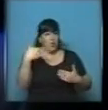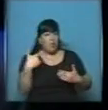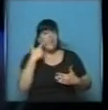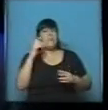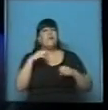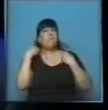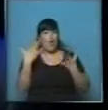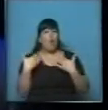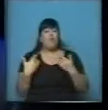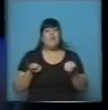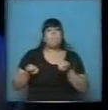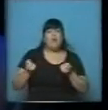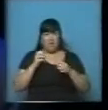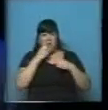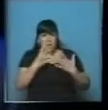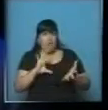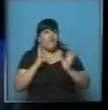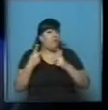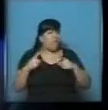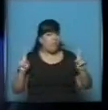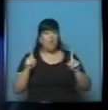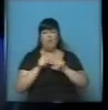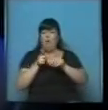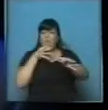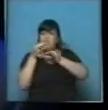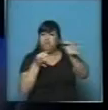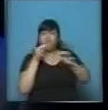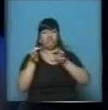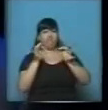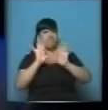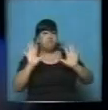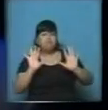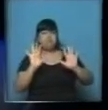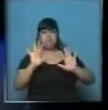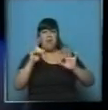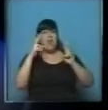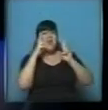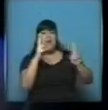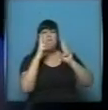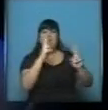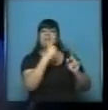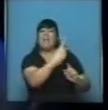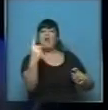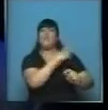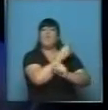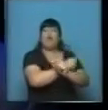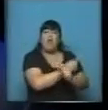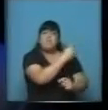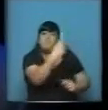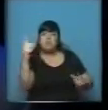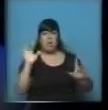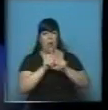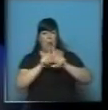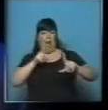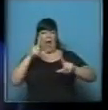podemos conducir el país de otra manera, dialogando, escuchando, rindiendo cuentas, respetando la independencia de los poderes, no llevándose por